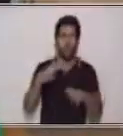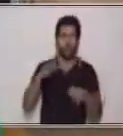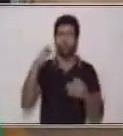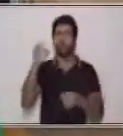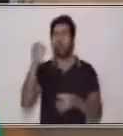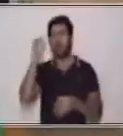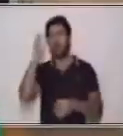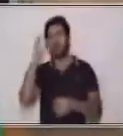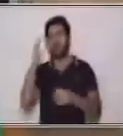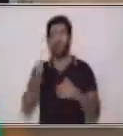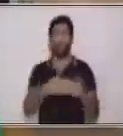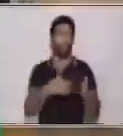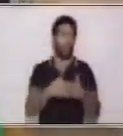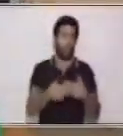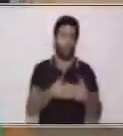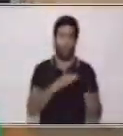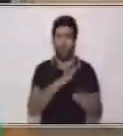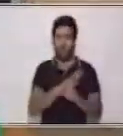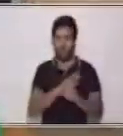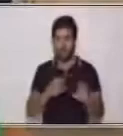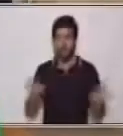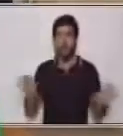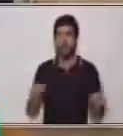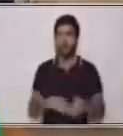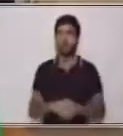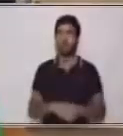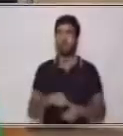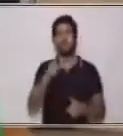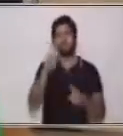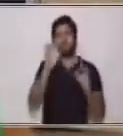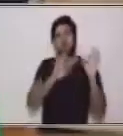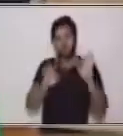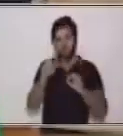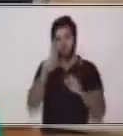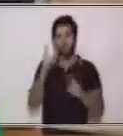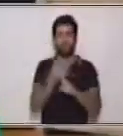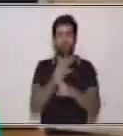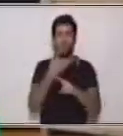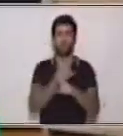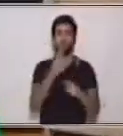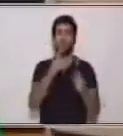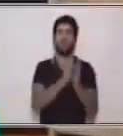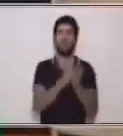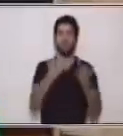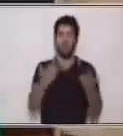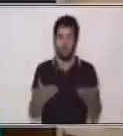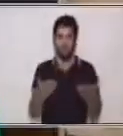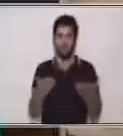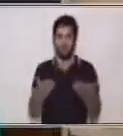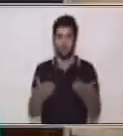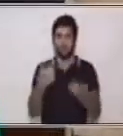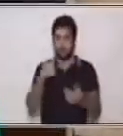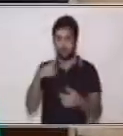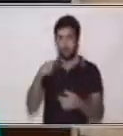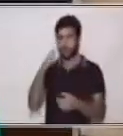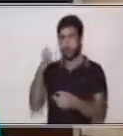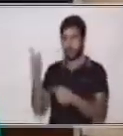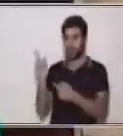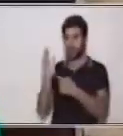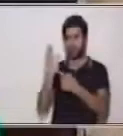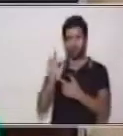blanca reciclada, puede ser un cuaderno. Mira, el cuaderno es reciclado, te lo voy a